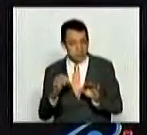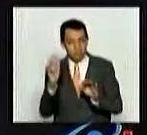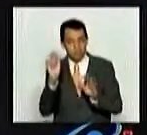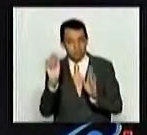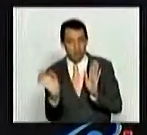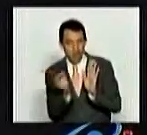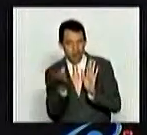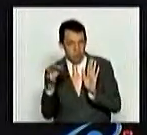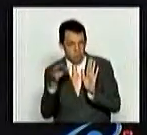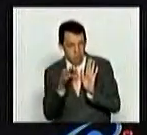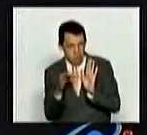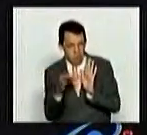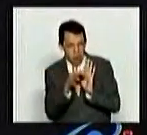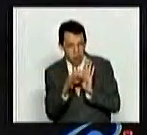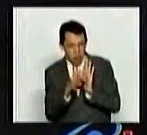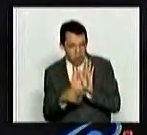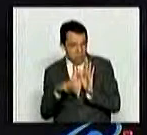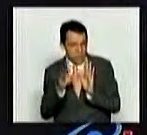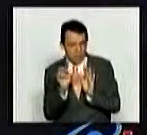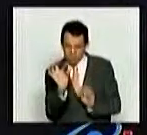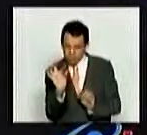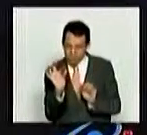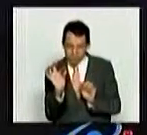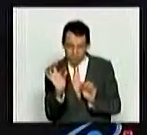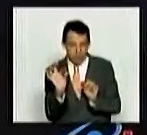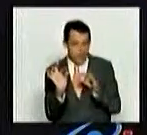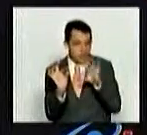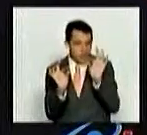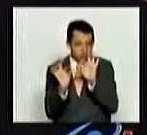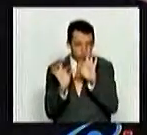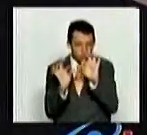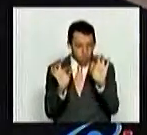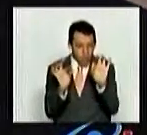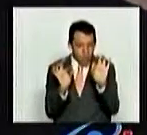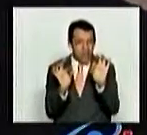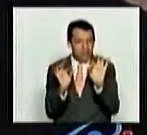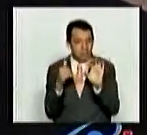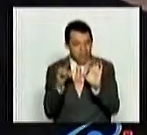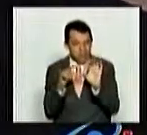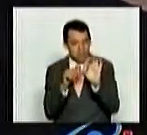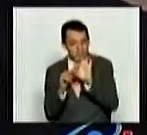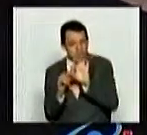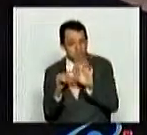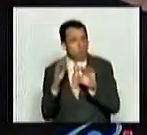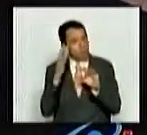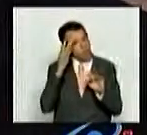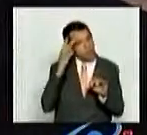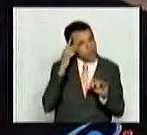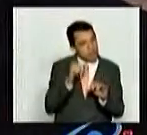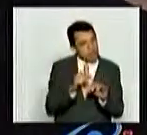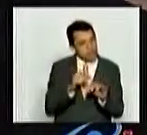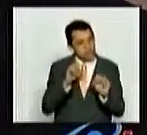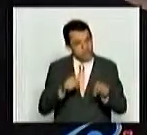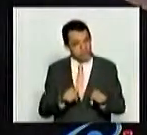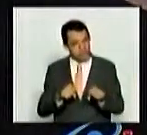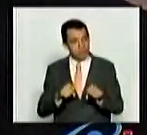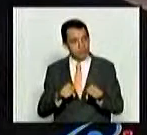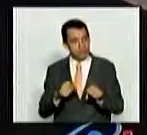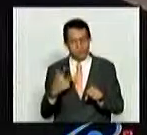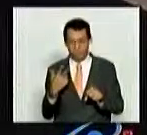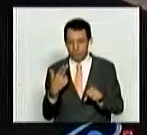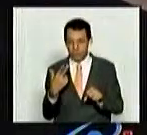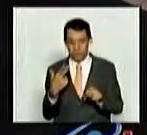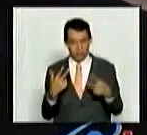cabeza mucho más gruesa y mucho más áspera la textura. Y es porque nos permite que las pinzas del electroestimulador